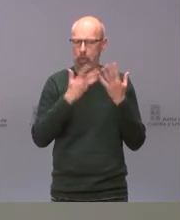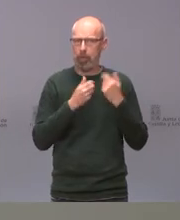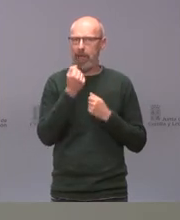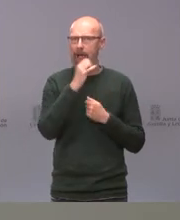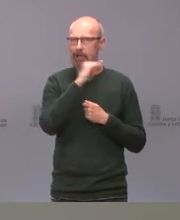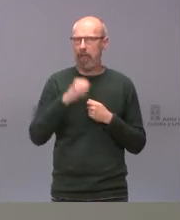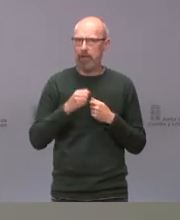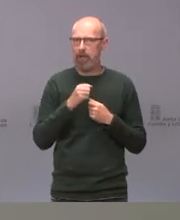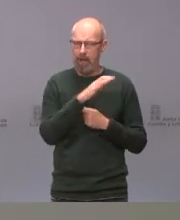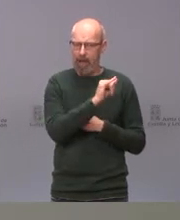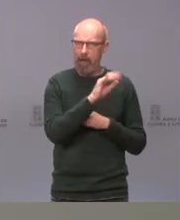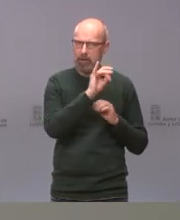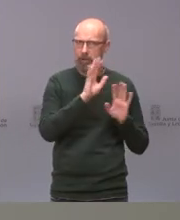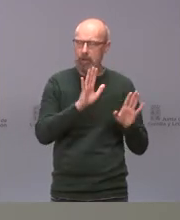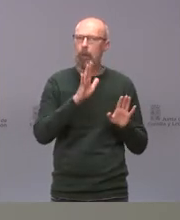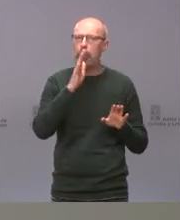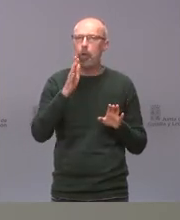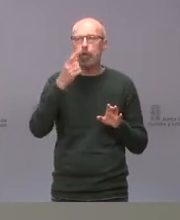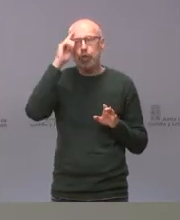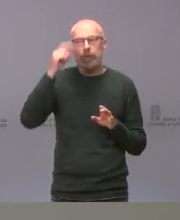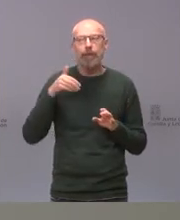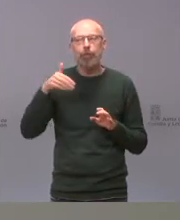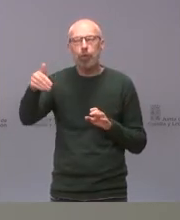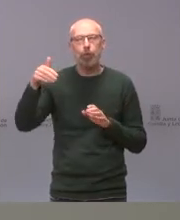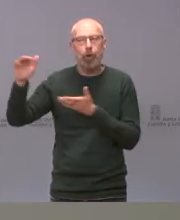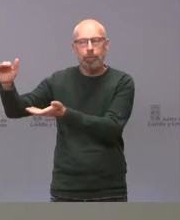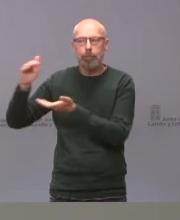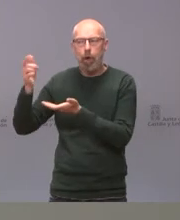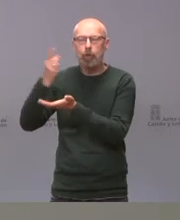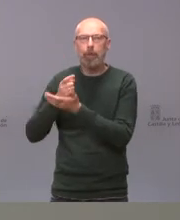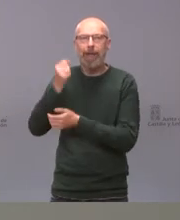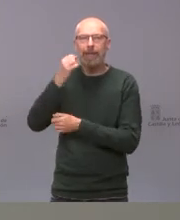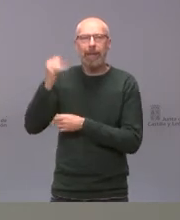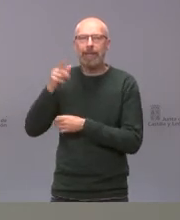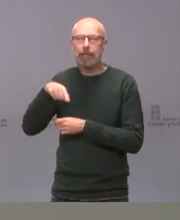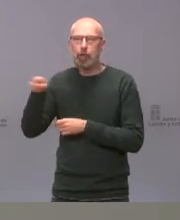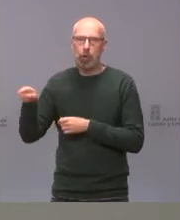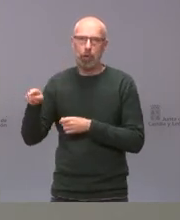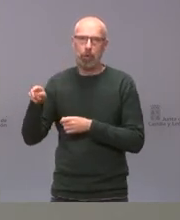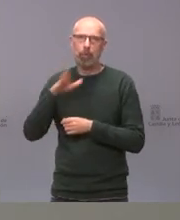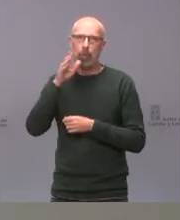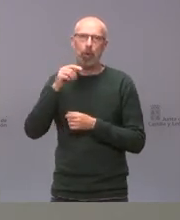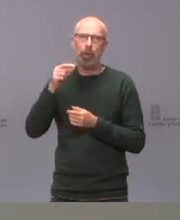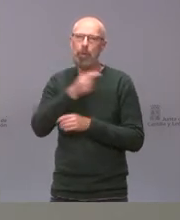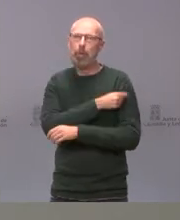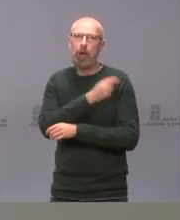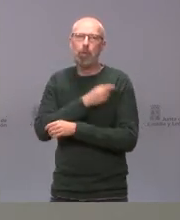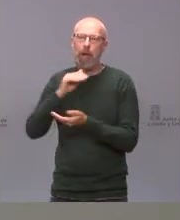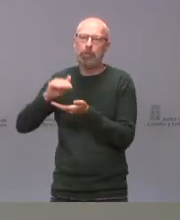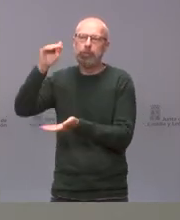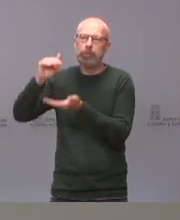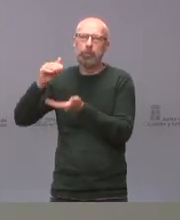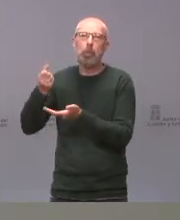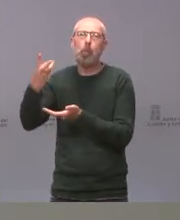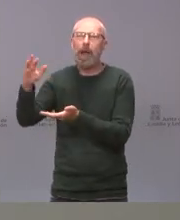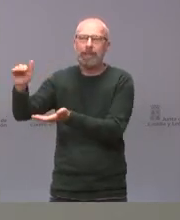no tenemos serias dudas de los ritmos a los que nos mandan las vacunas. Por lo tanto,